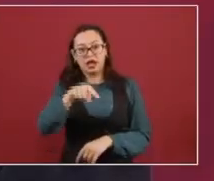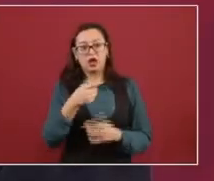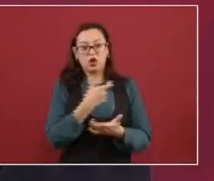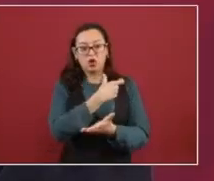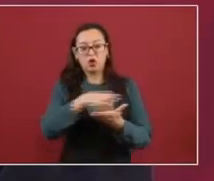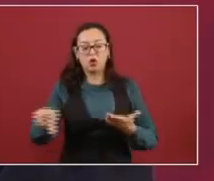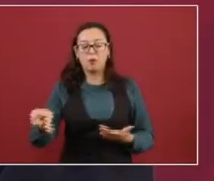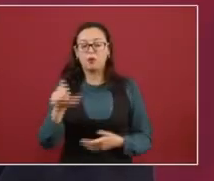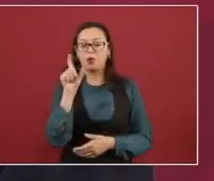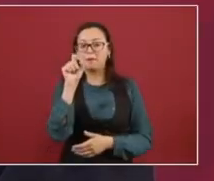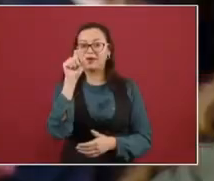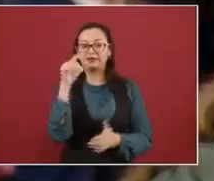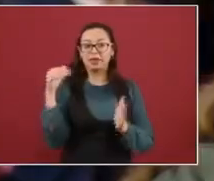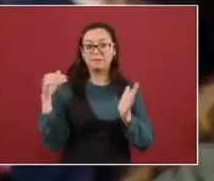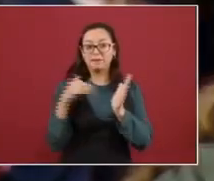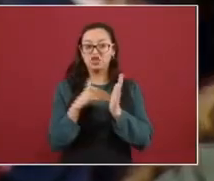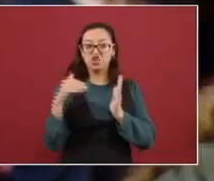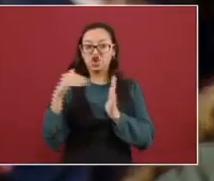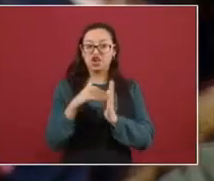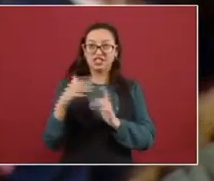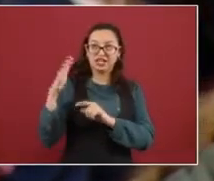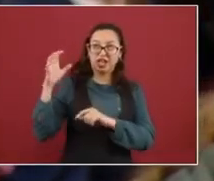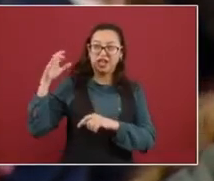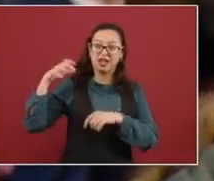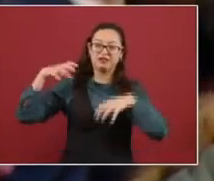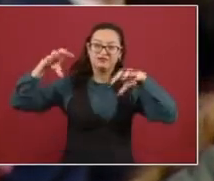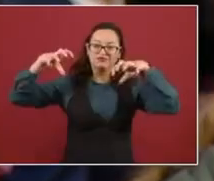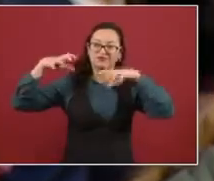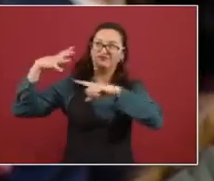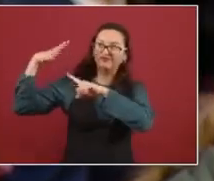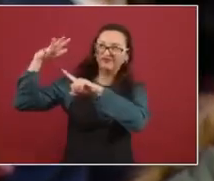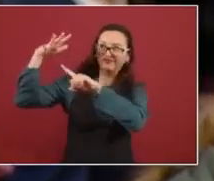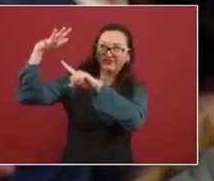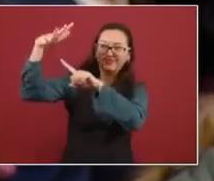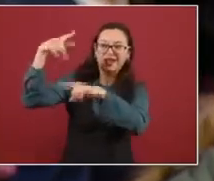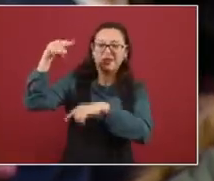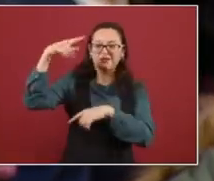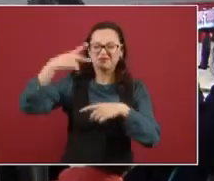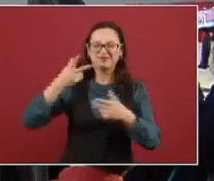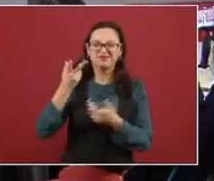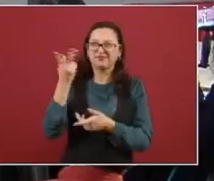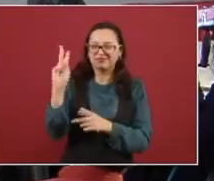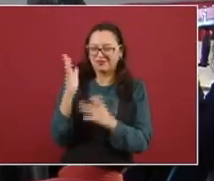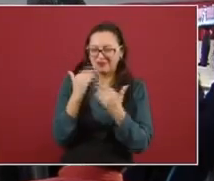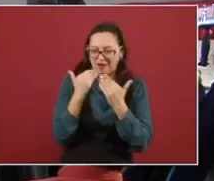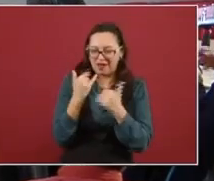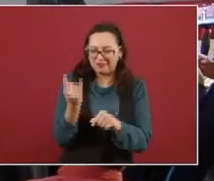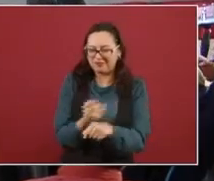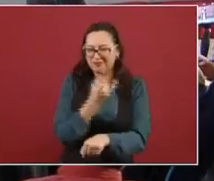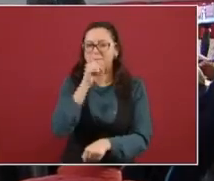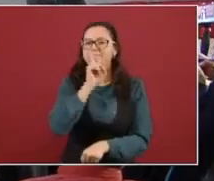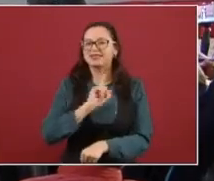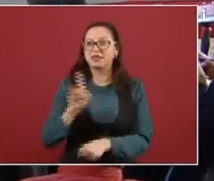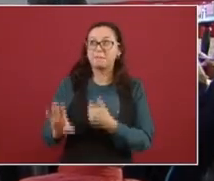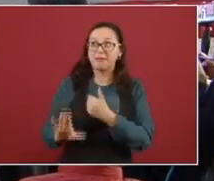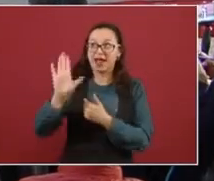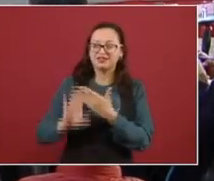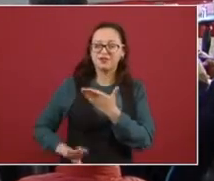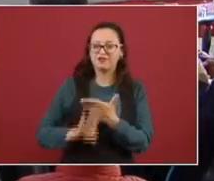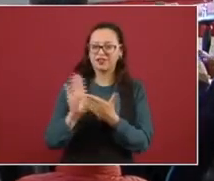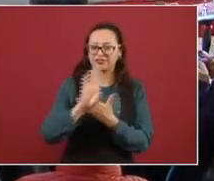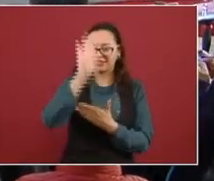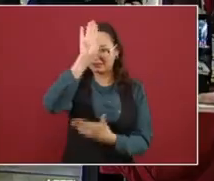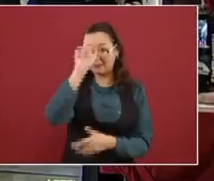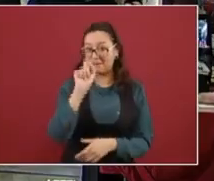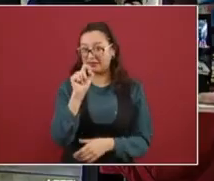20 millones y se enriqueció. Eso me dicen. También me dicen, presidente, que hay una